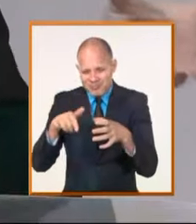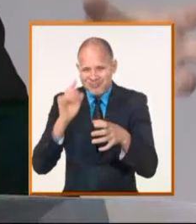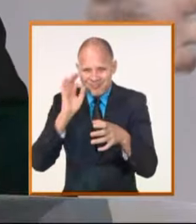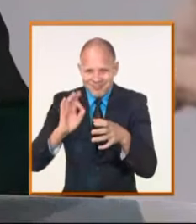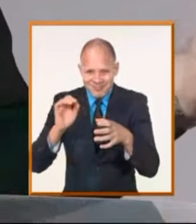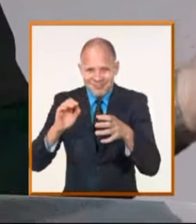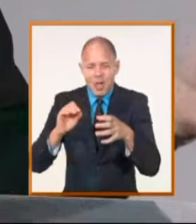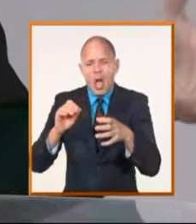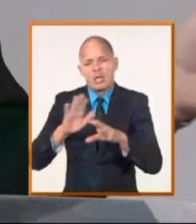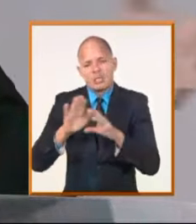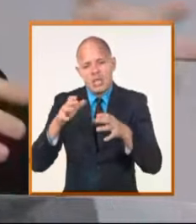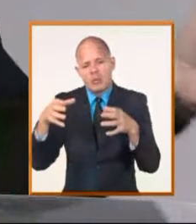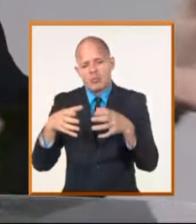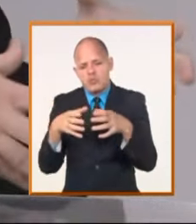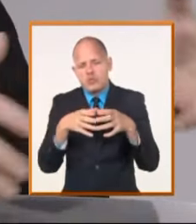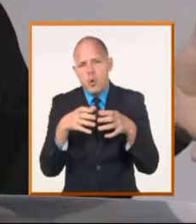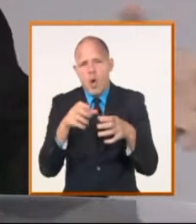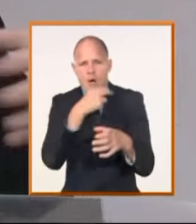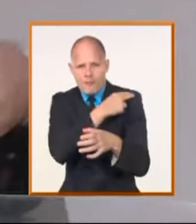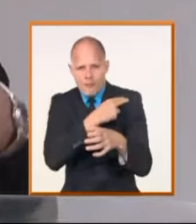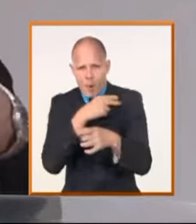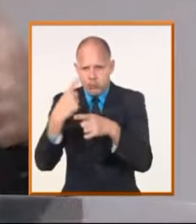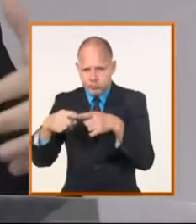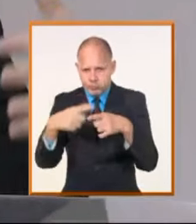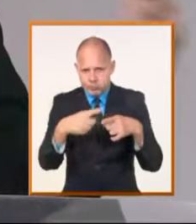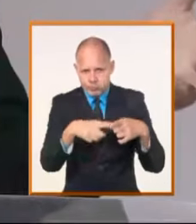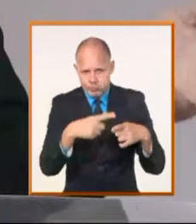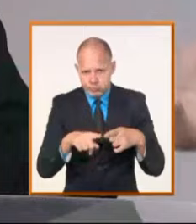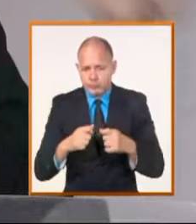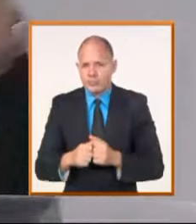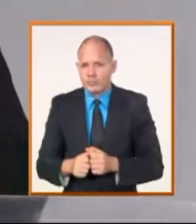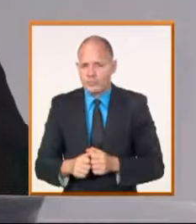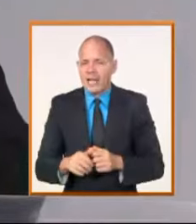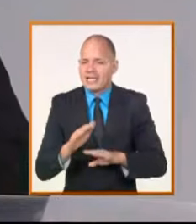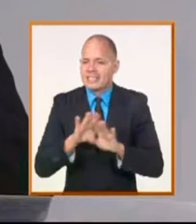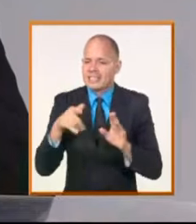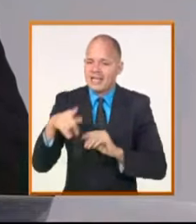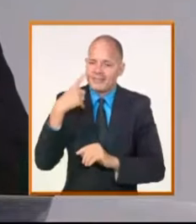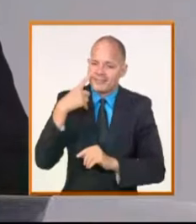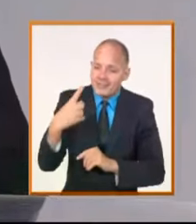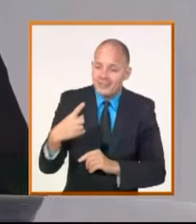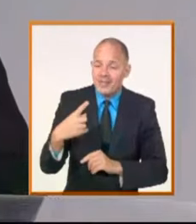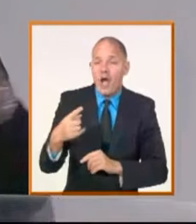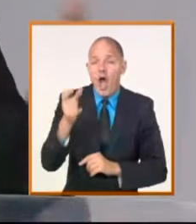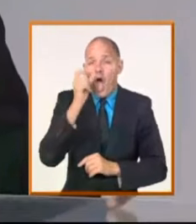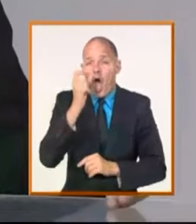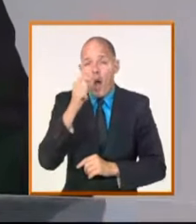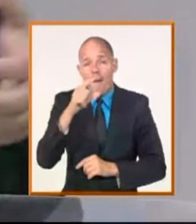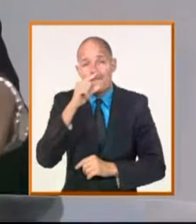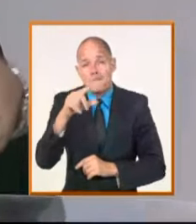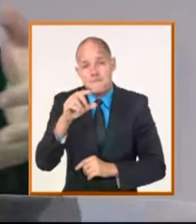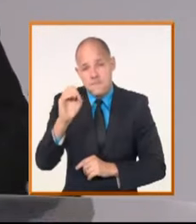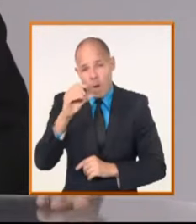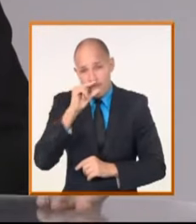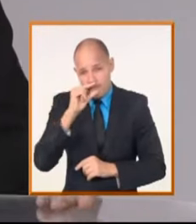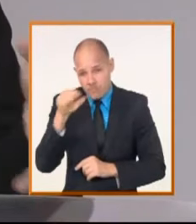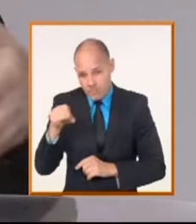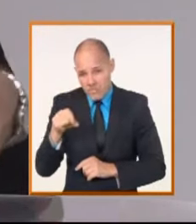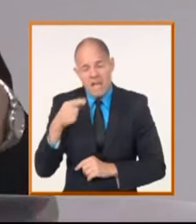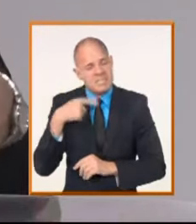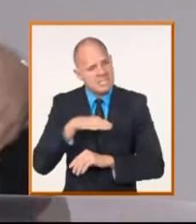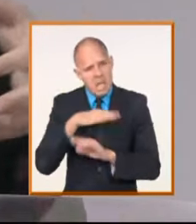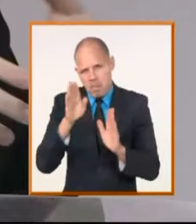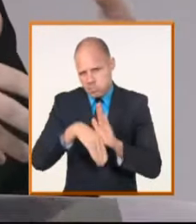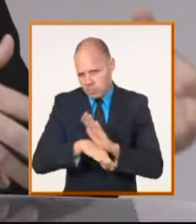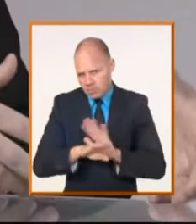ellos, la salida de Bob Menéndez, o casi seguro ha salido Bob Menéndez de este juego, elimina uno de estos factores, pero Marco Rubio se mantiene y sigue siendo una figura